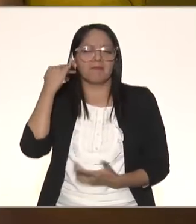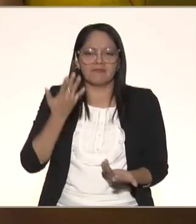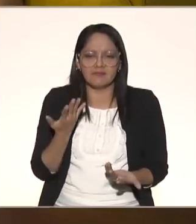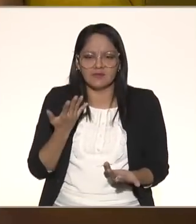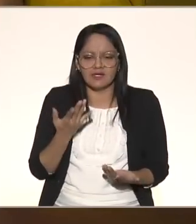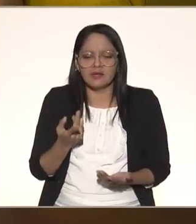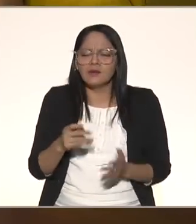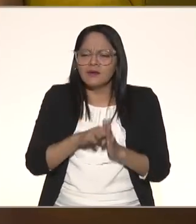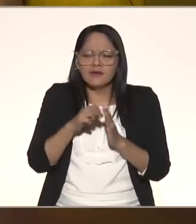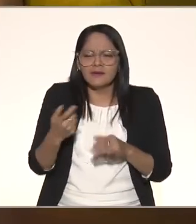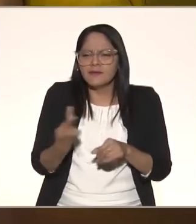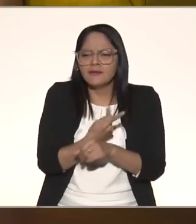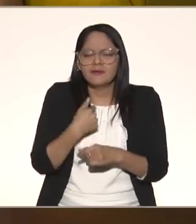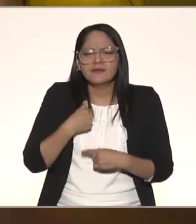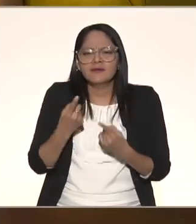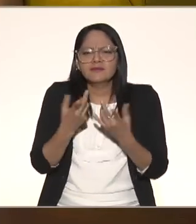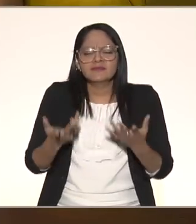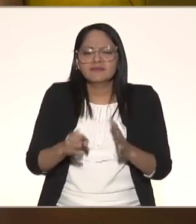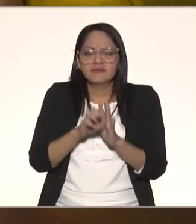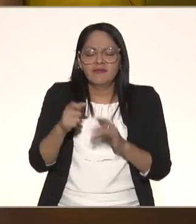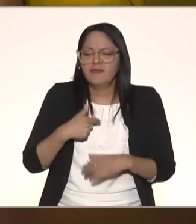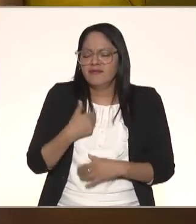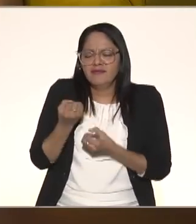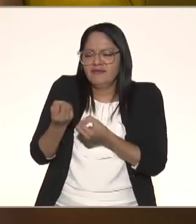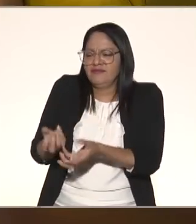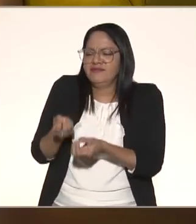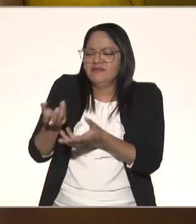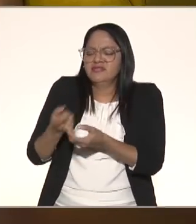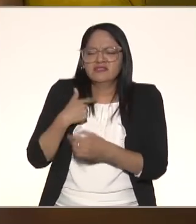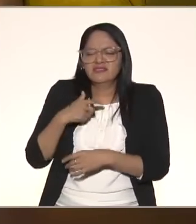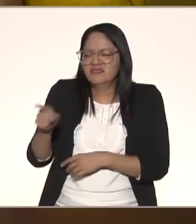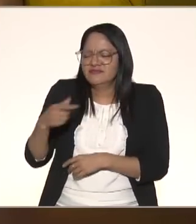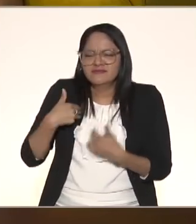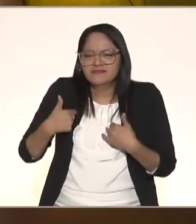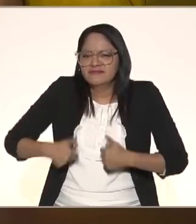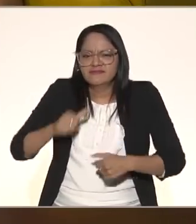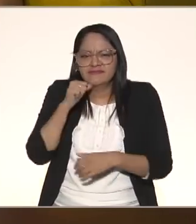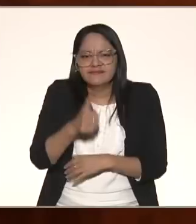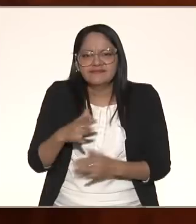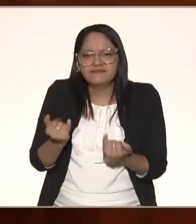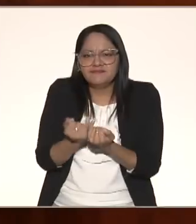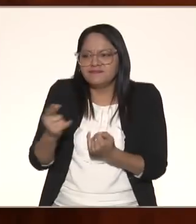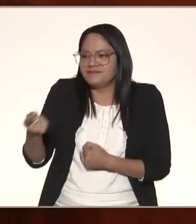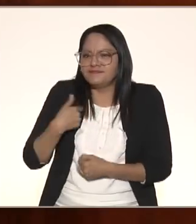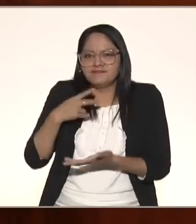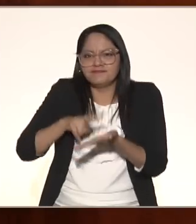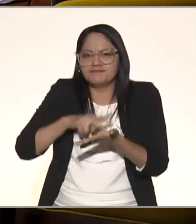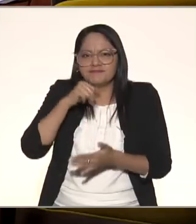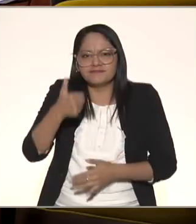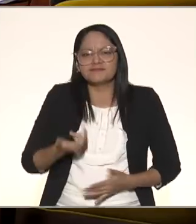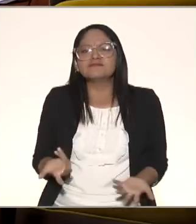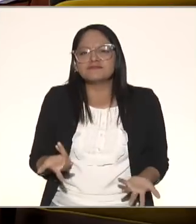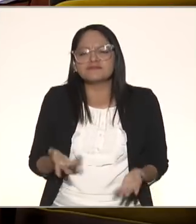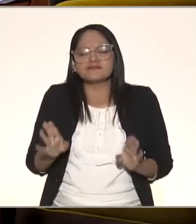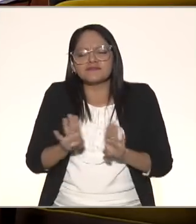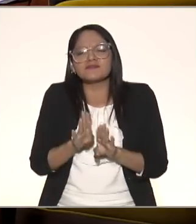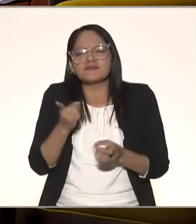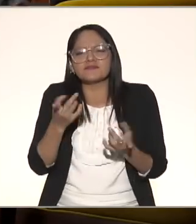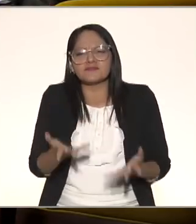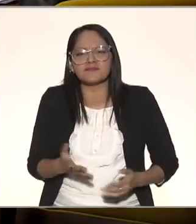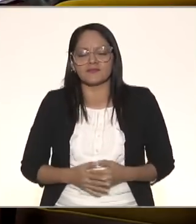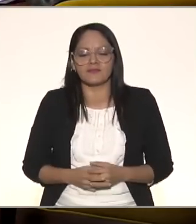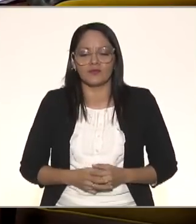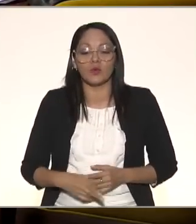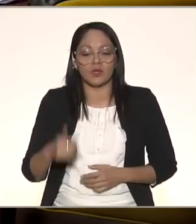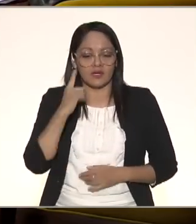puedo hacer en estas situaciones? porque ya no quiero dar porque me siento incomprendido me siento no valorado creo que ahí sí es muy